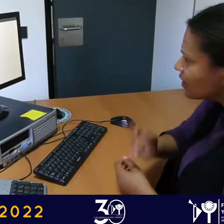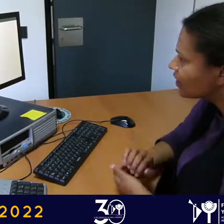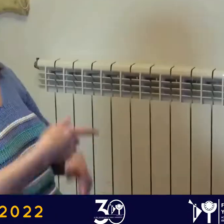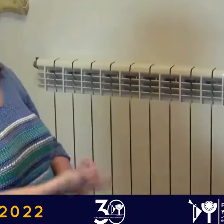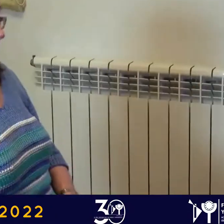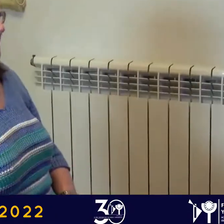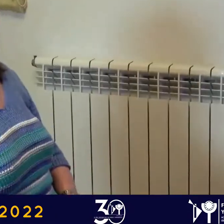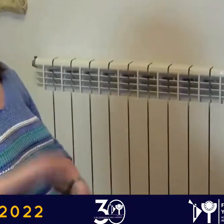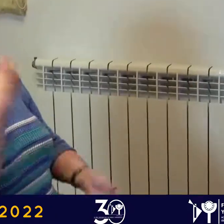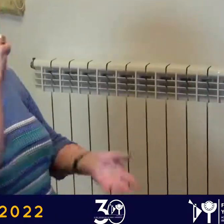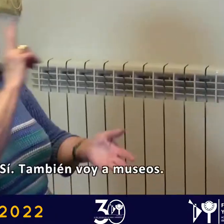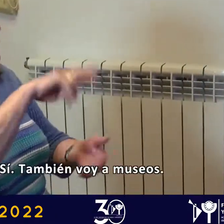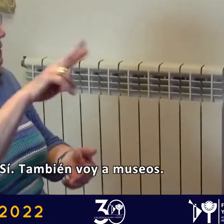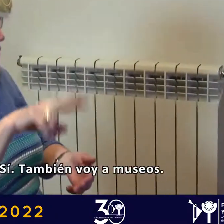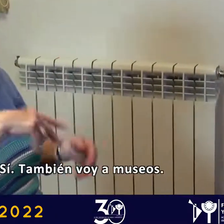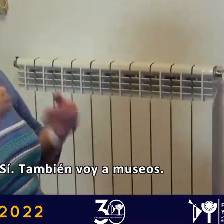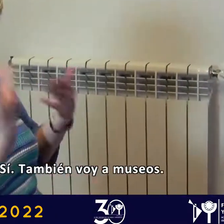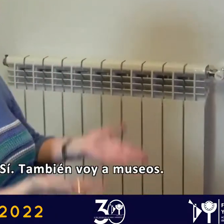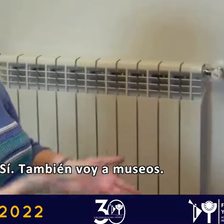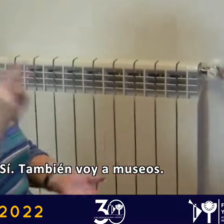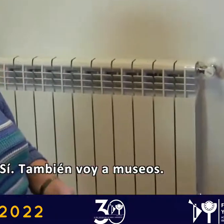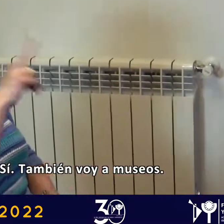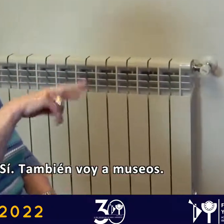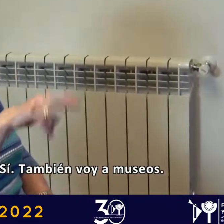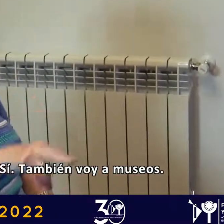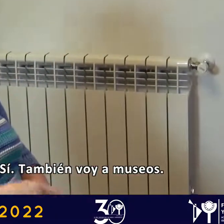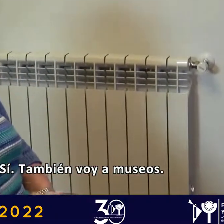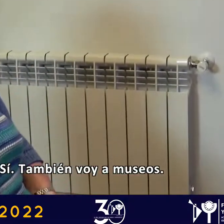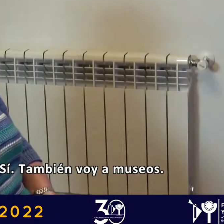actividad Sí también Voy a